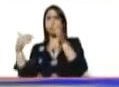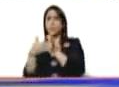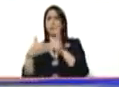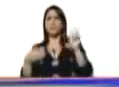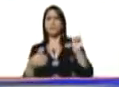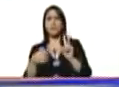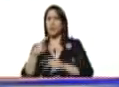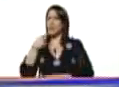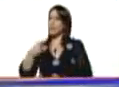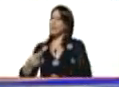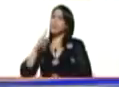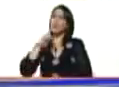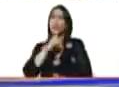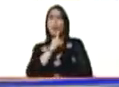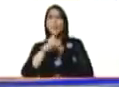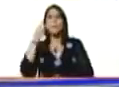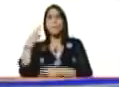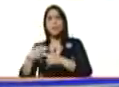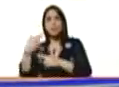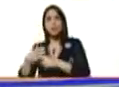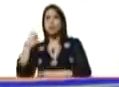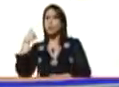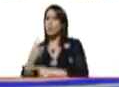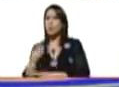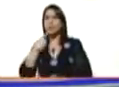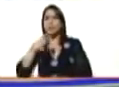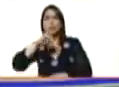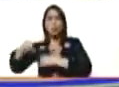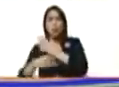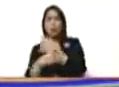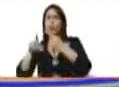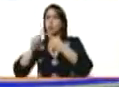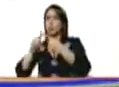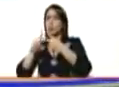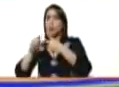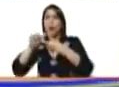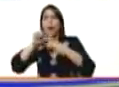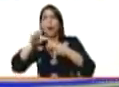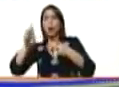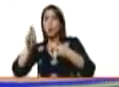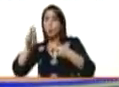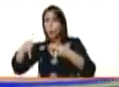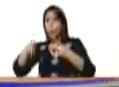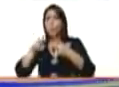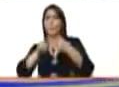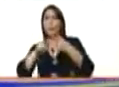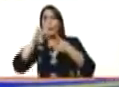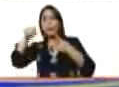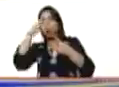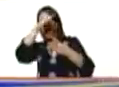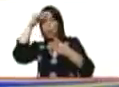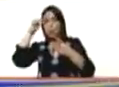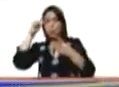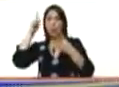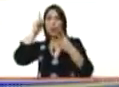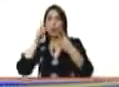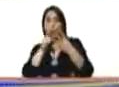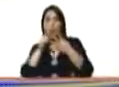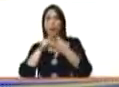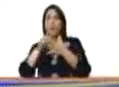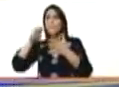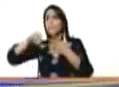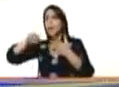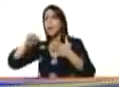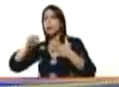que decirle con nombre y apellido: Juan Guaidó, Henry Ramos Alú, Julio Borges, Leopoldo López, Manuel